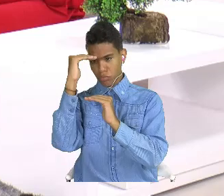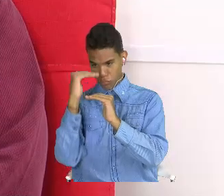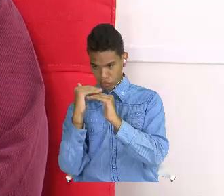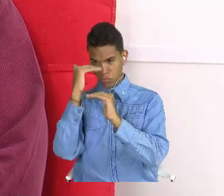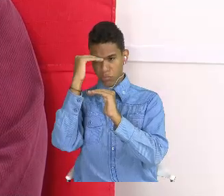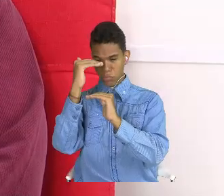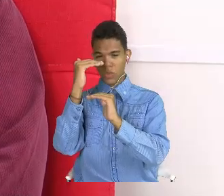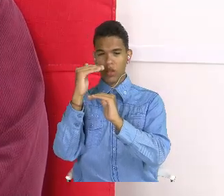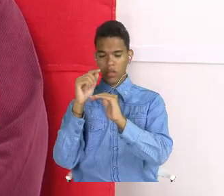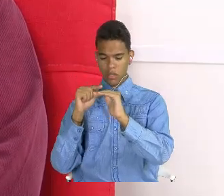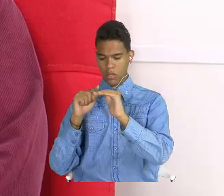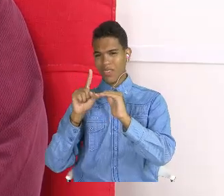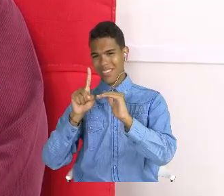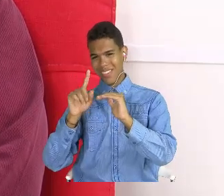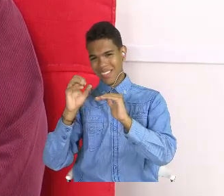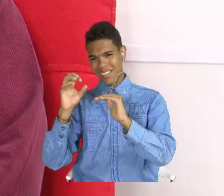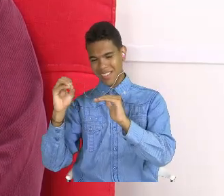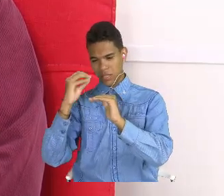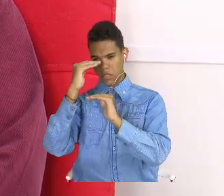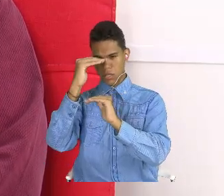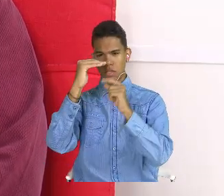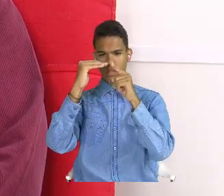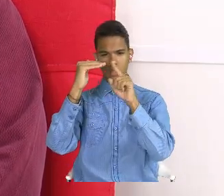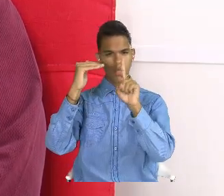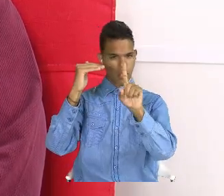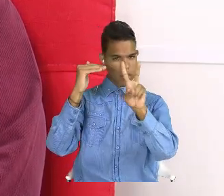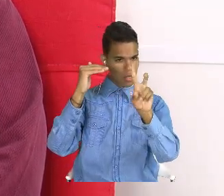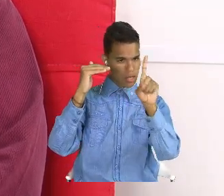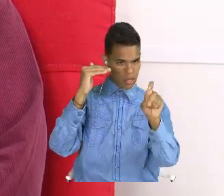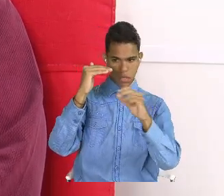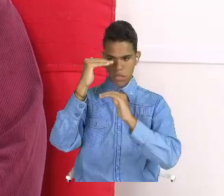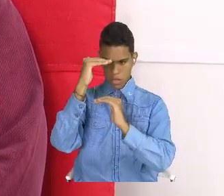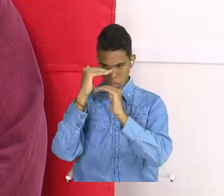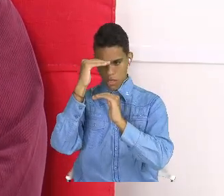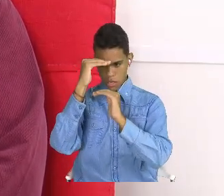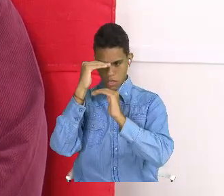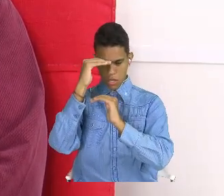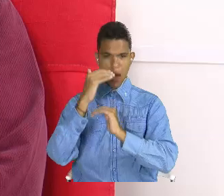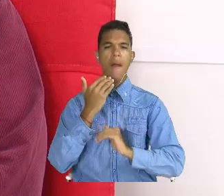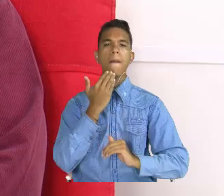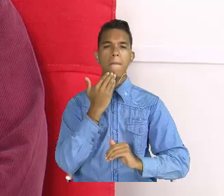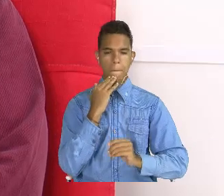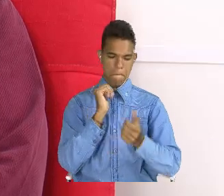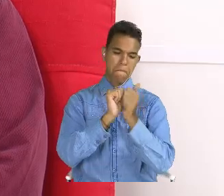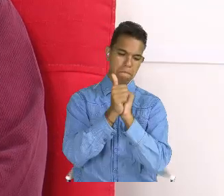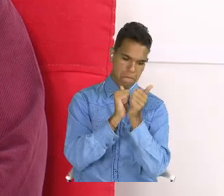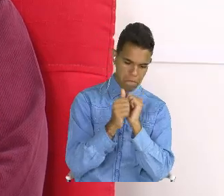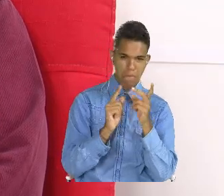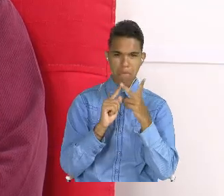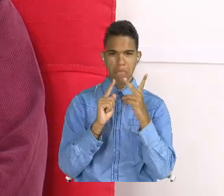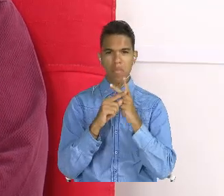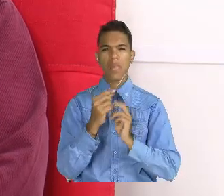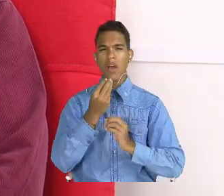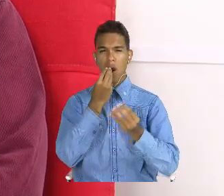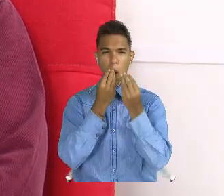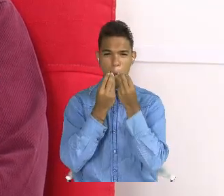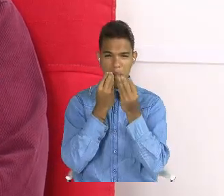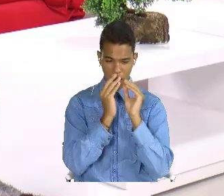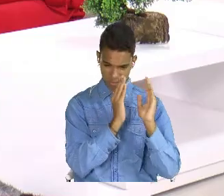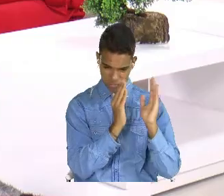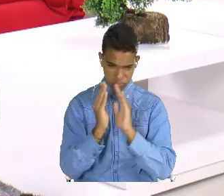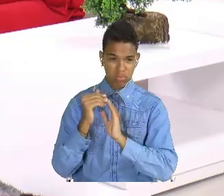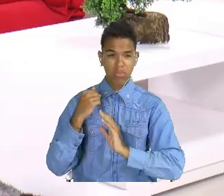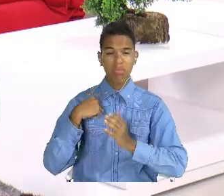los 126 es un paciente que nosotros podemos estar manejando con dieta, ejercicio, pero es un paciente que tiene que tomar conciencia